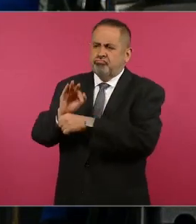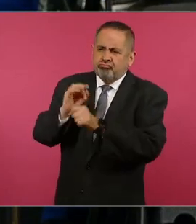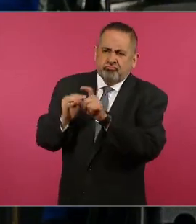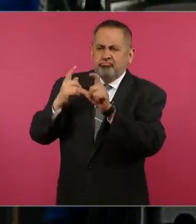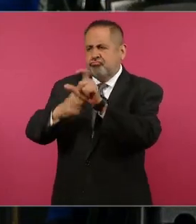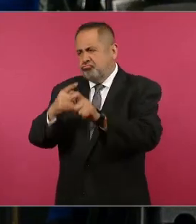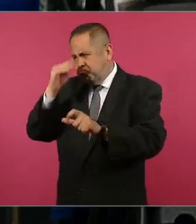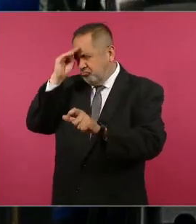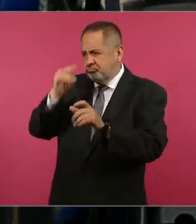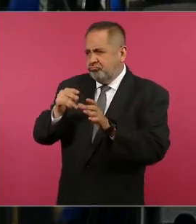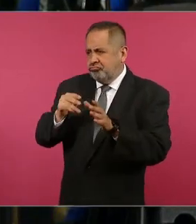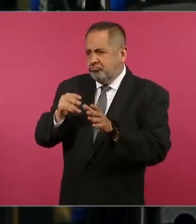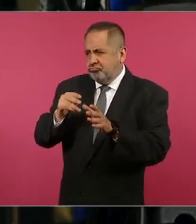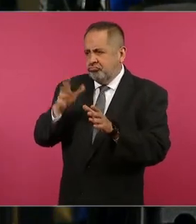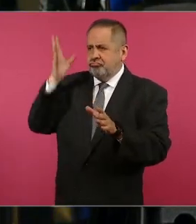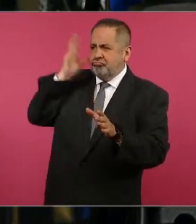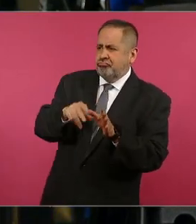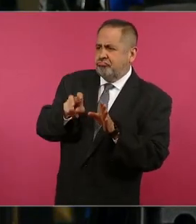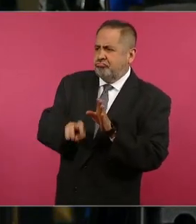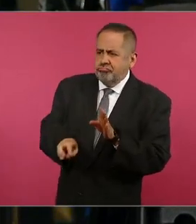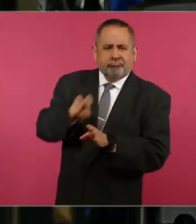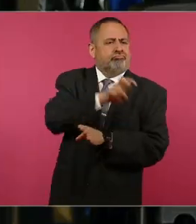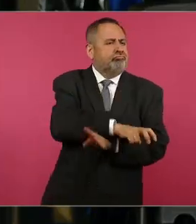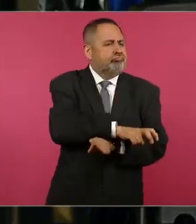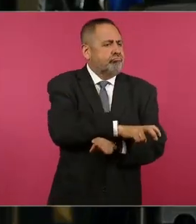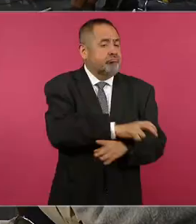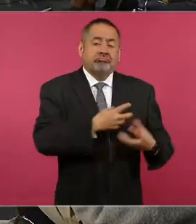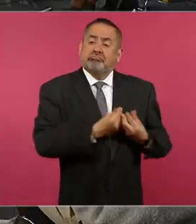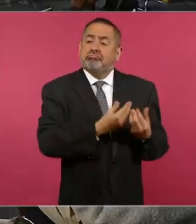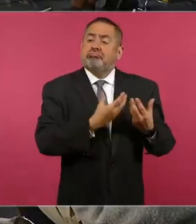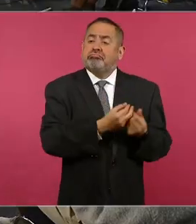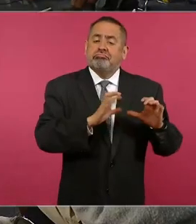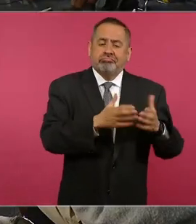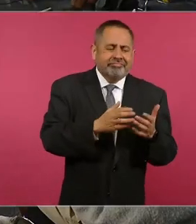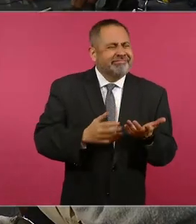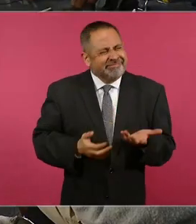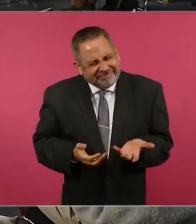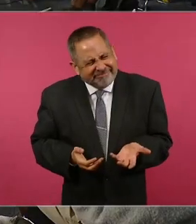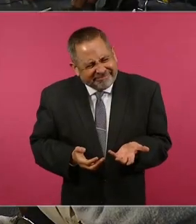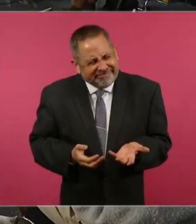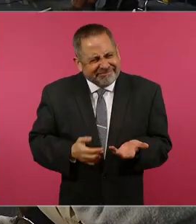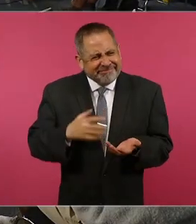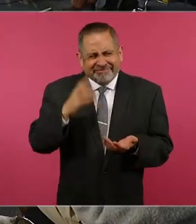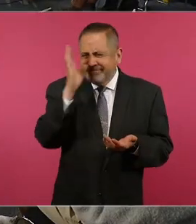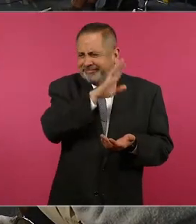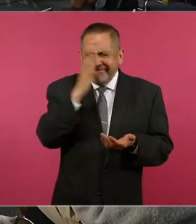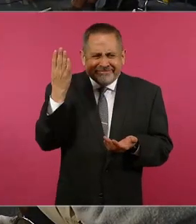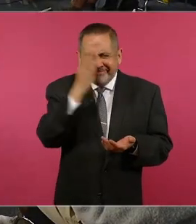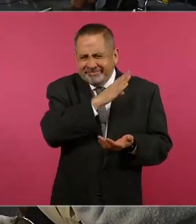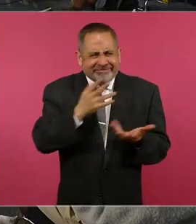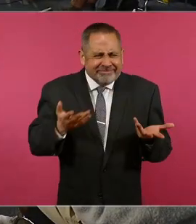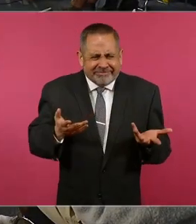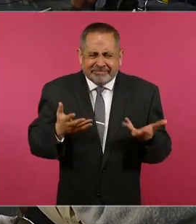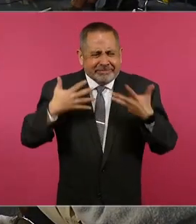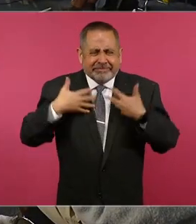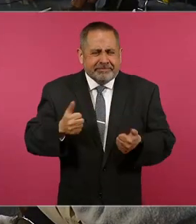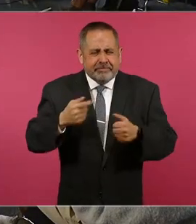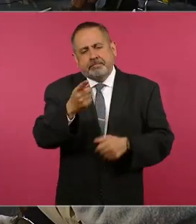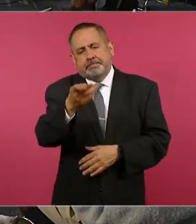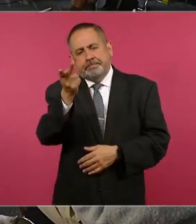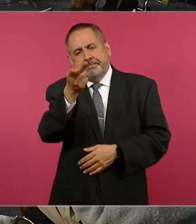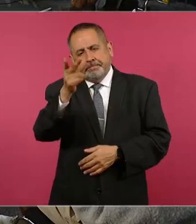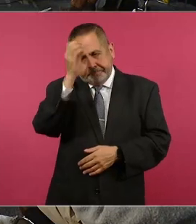corrientes de pensamiento y después cambian radicalmente y es algo que no se puede comprender tan